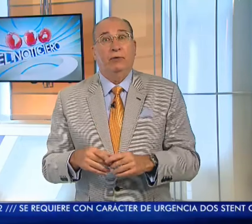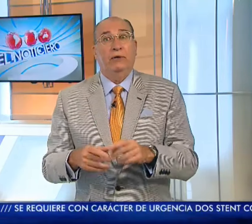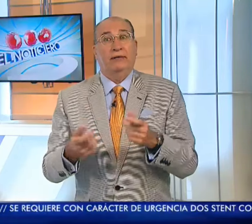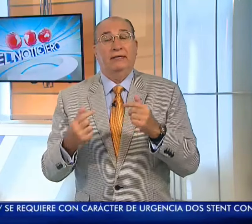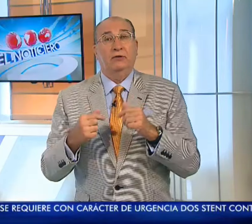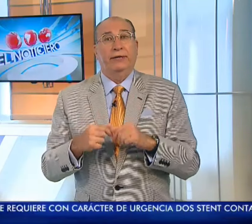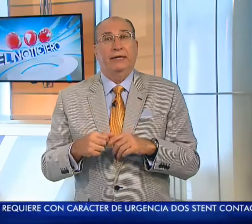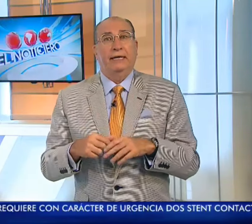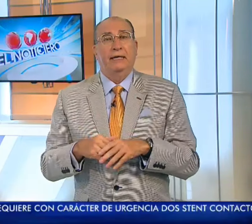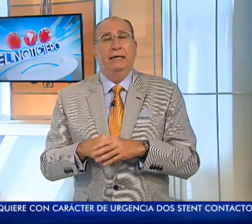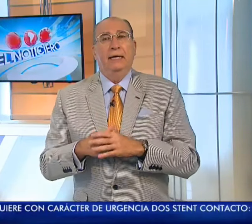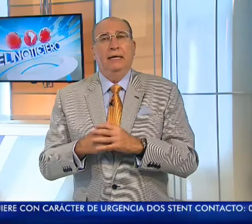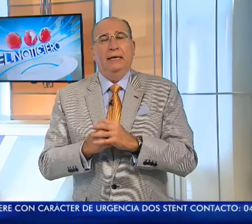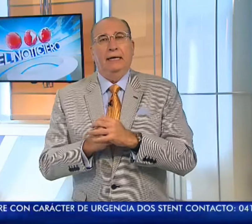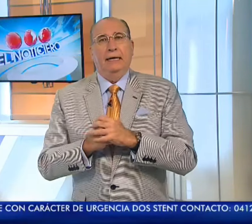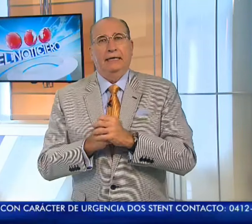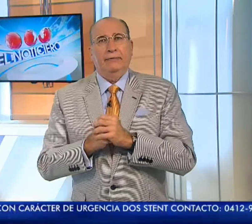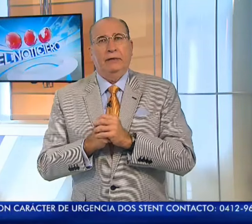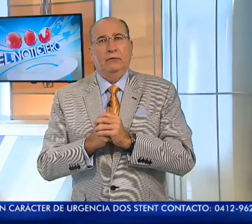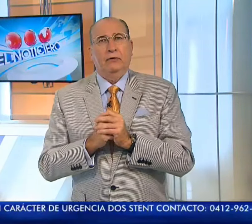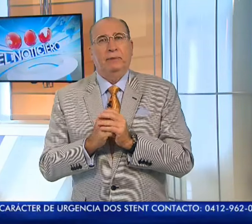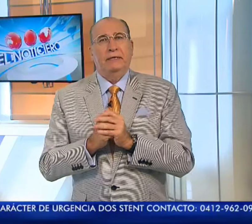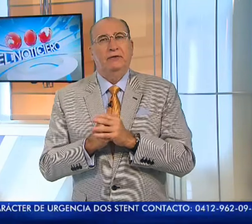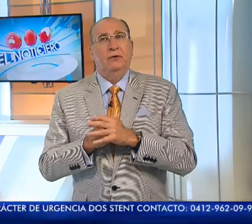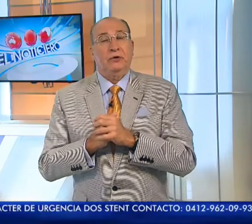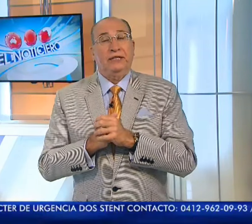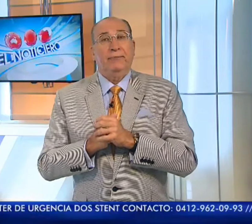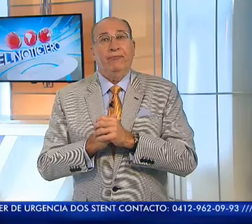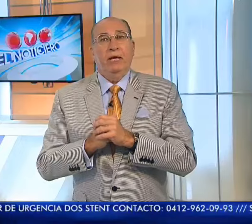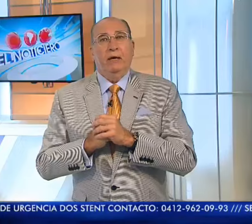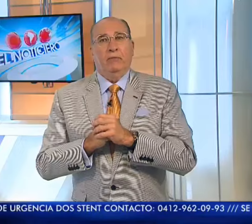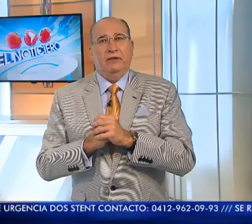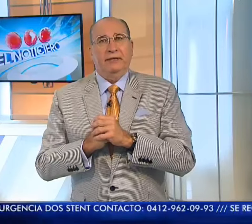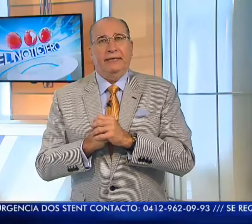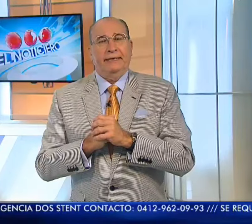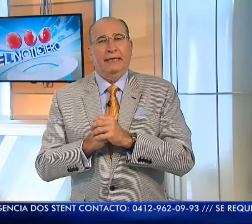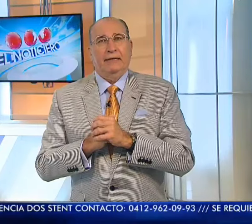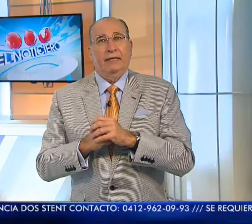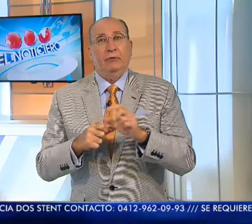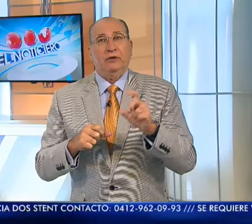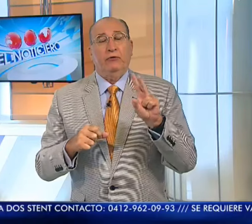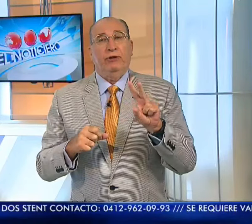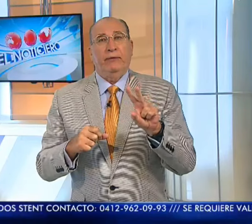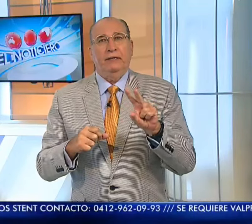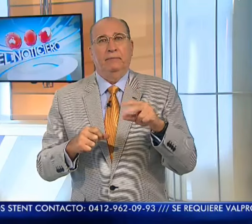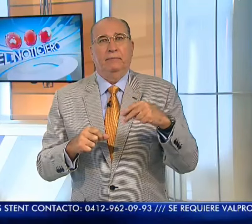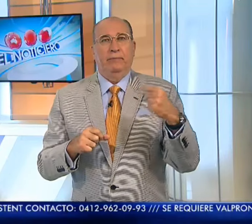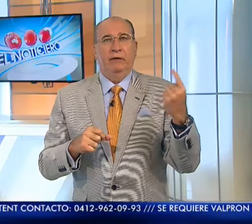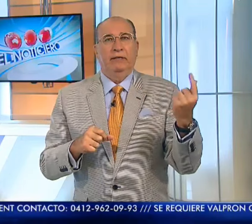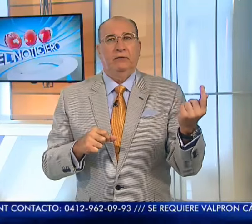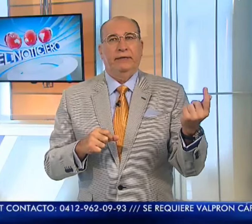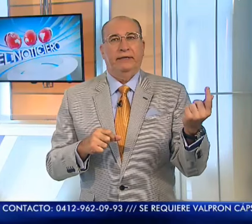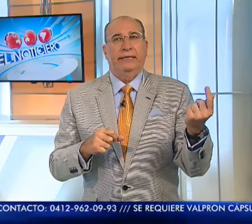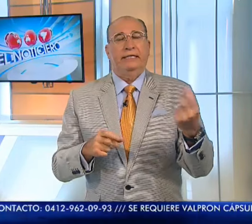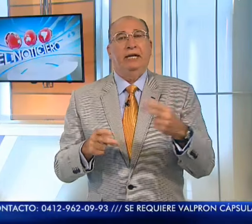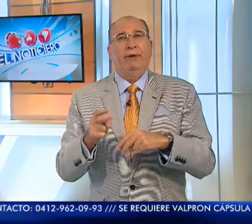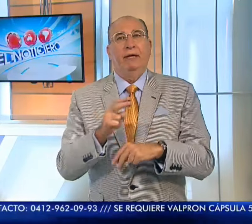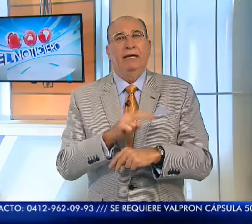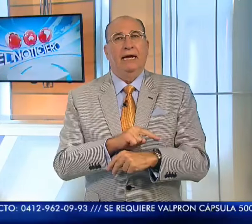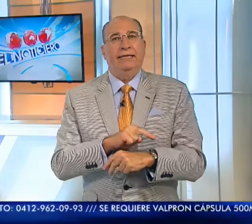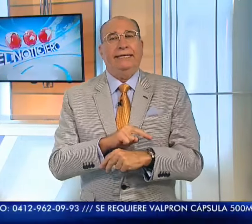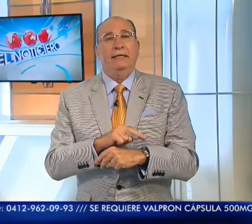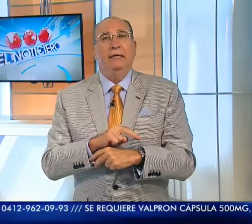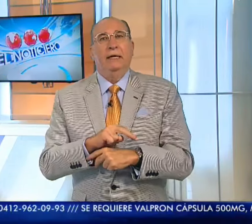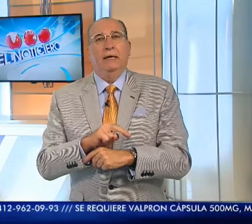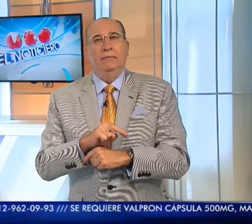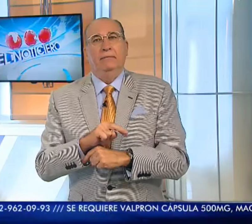asesoría legal. Bueno, esta asesoría legal, que la lleva el doctor Perkins Rocha, pues ayer declaraba que por segunda vez, primero el 19 de diciembre